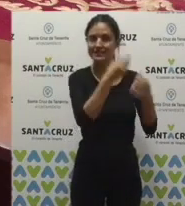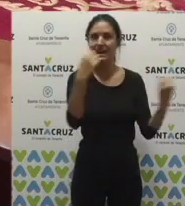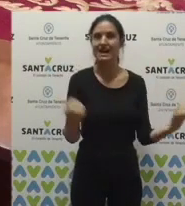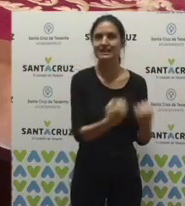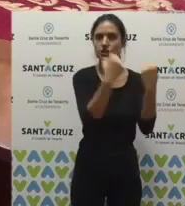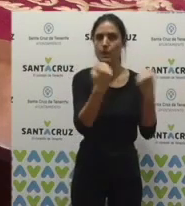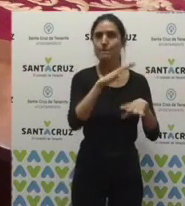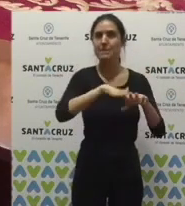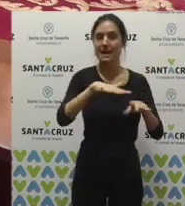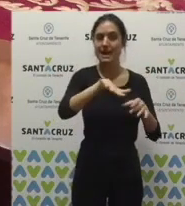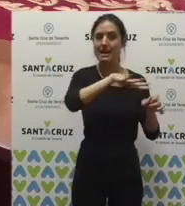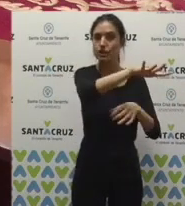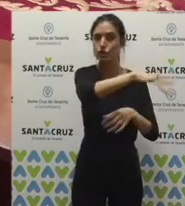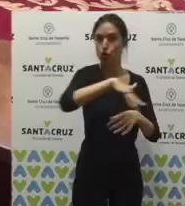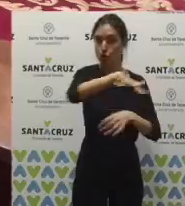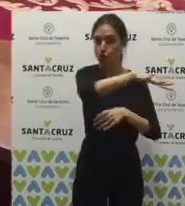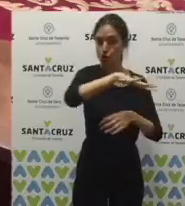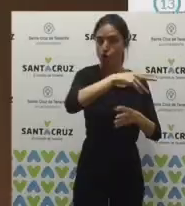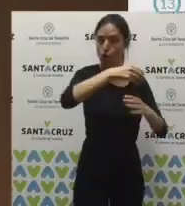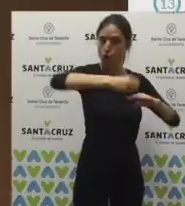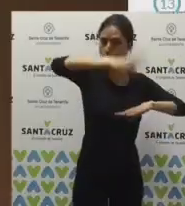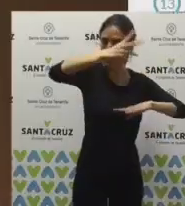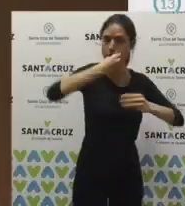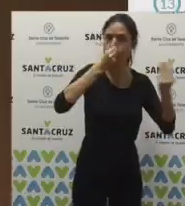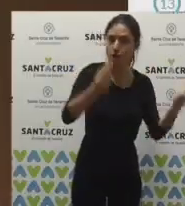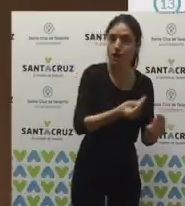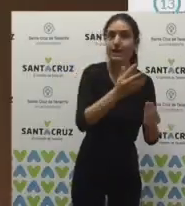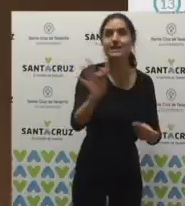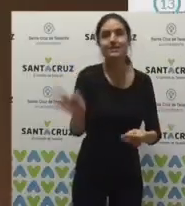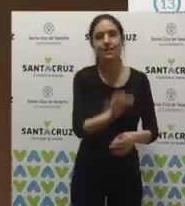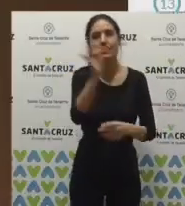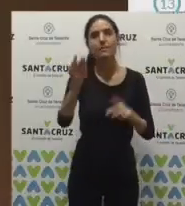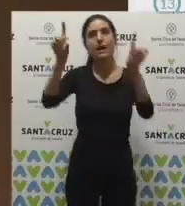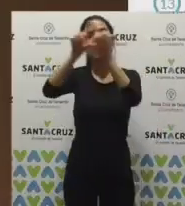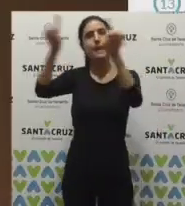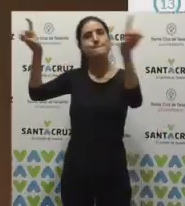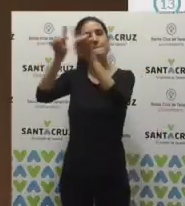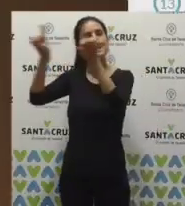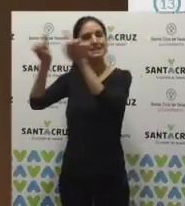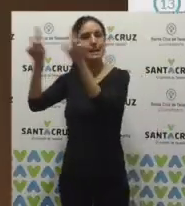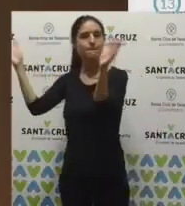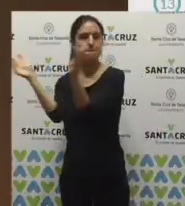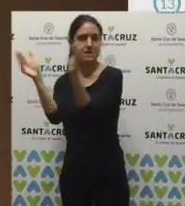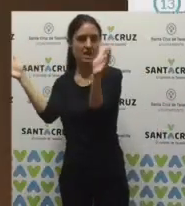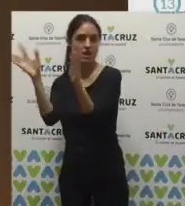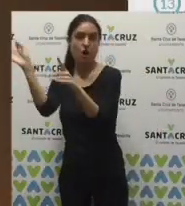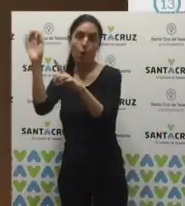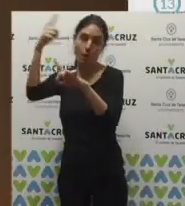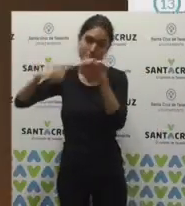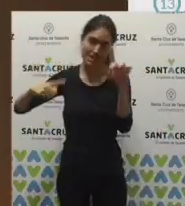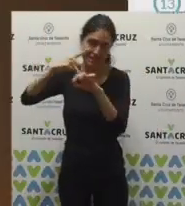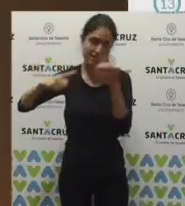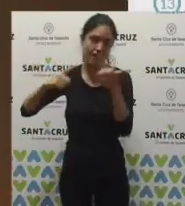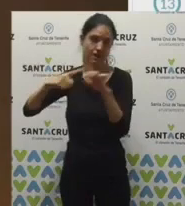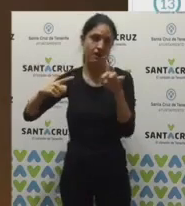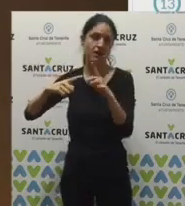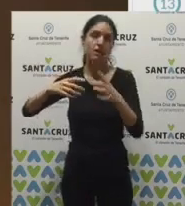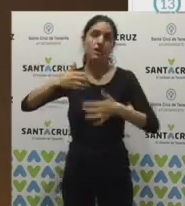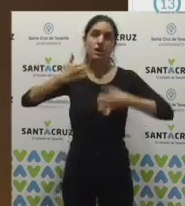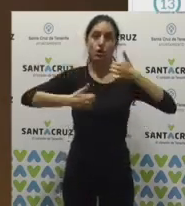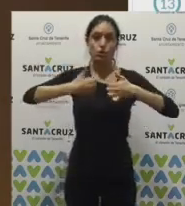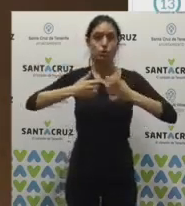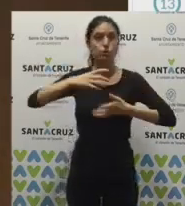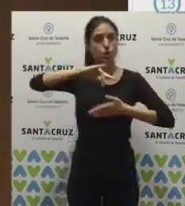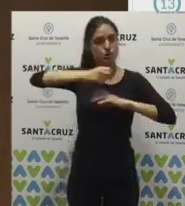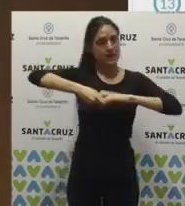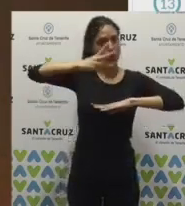humano sino también el de activar a pymes que pudieran optar a estas pequeñas obras no sólo las grandes constructoras